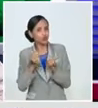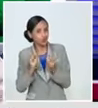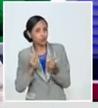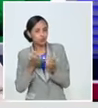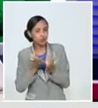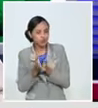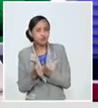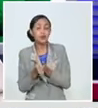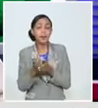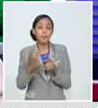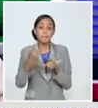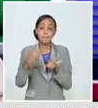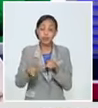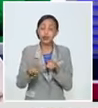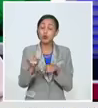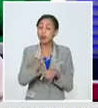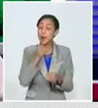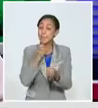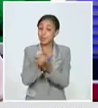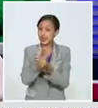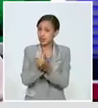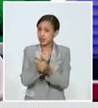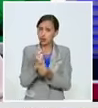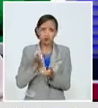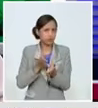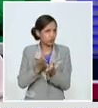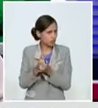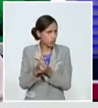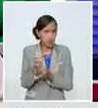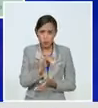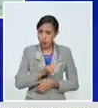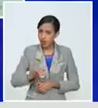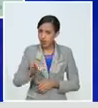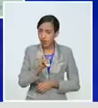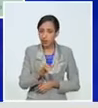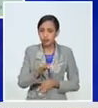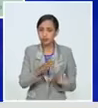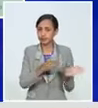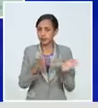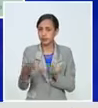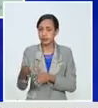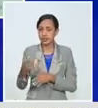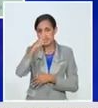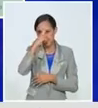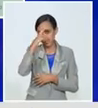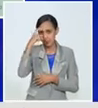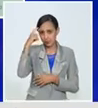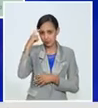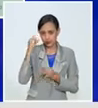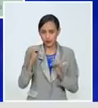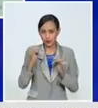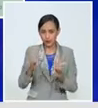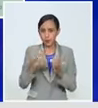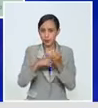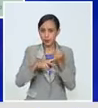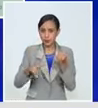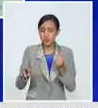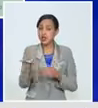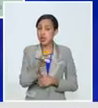mucho riesgo en cada uno de ellos. Santi Espíritu, también provincia